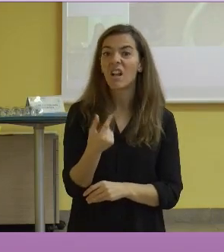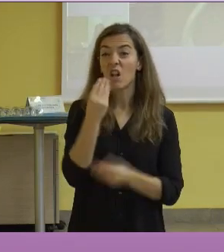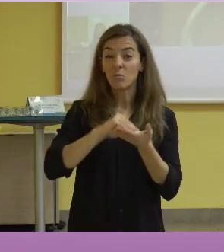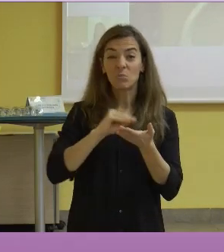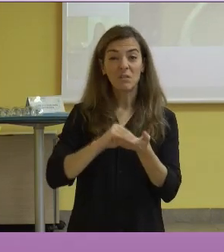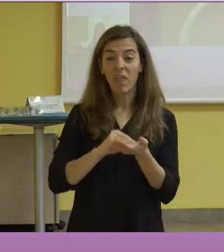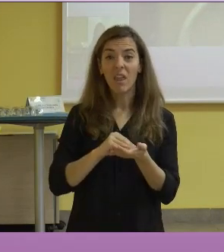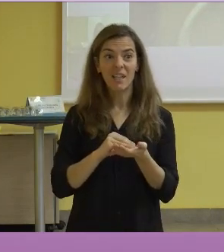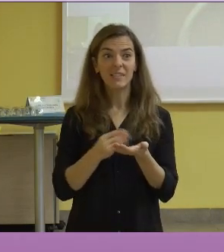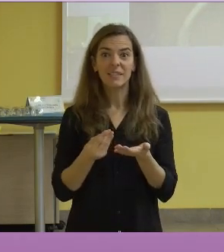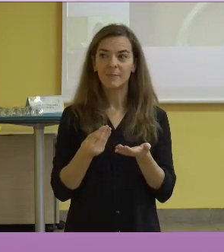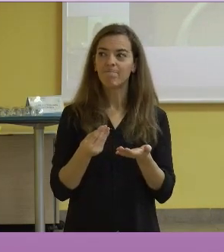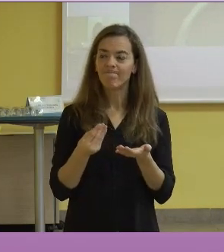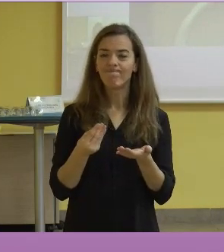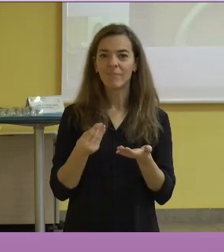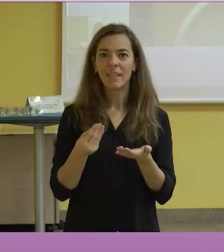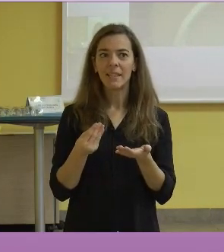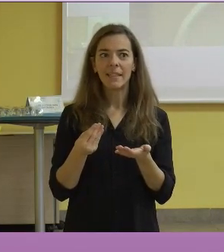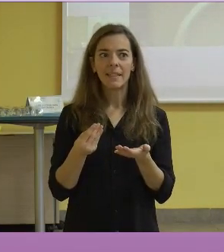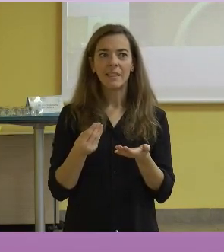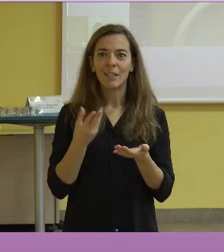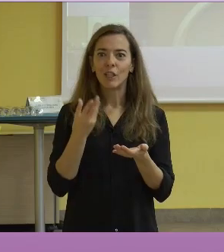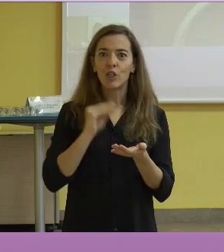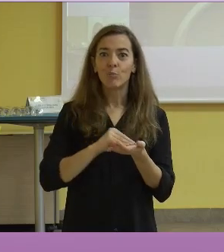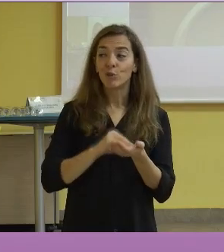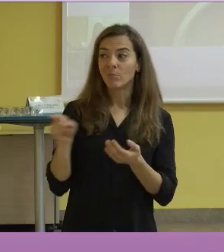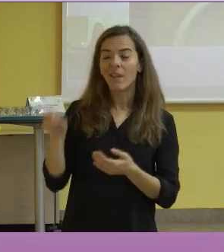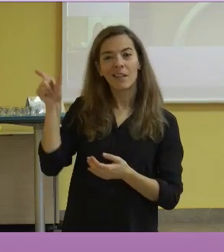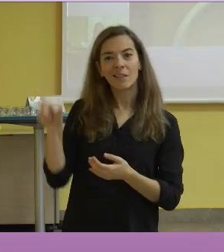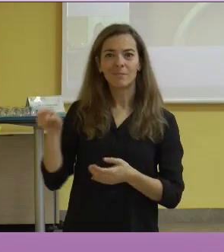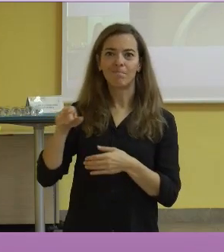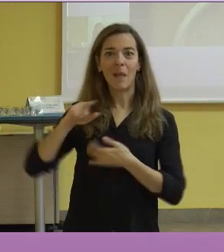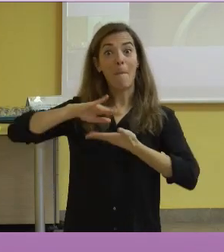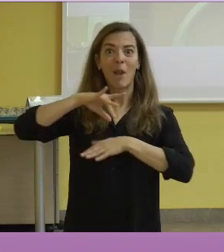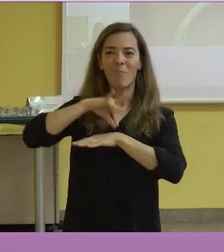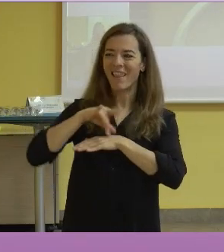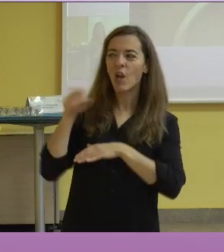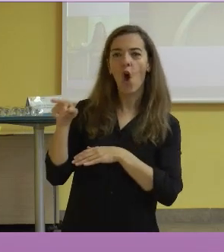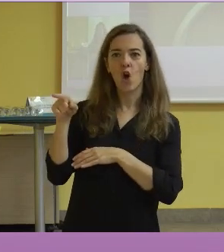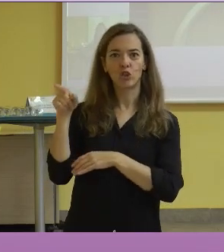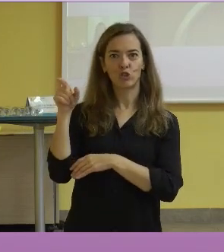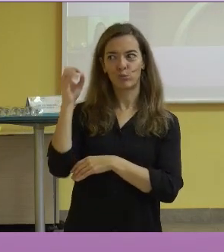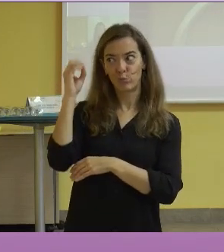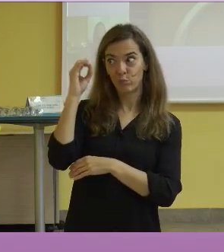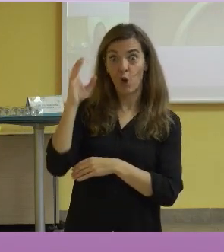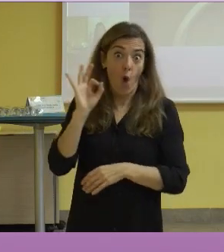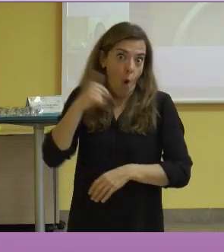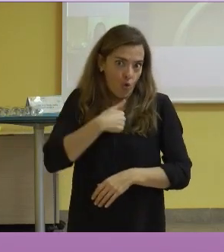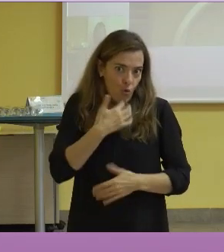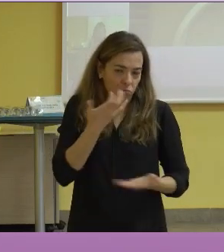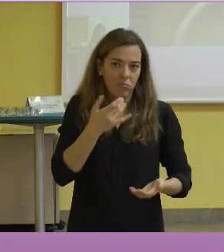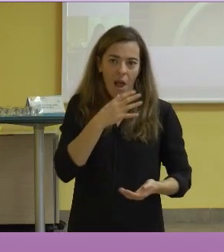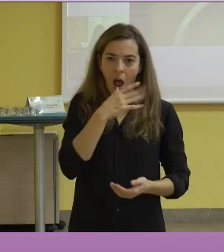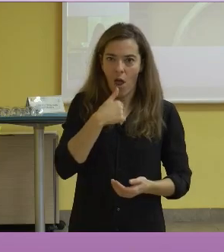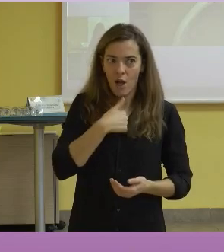veces los especialistas biomédicos, pues, o yo por lo menos, ahora que estoy